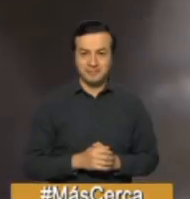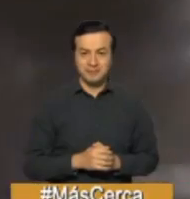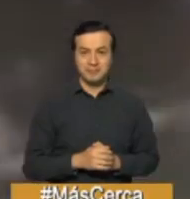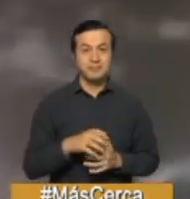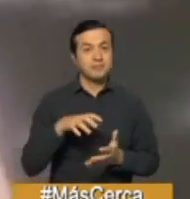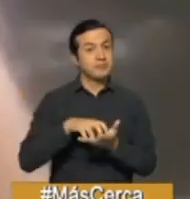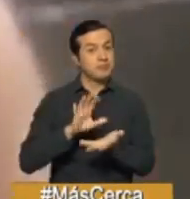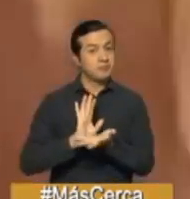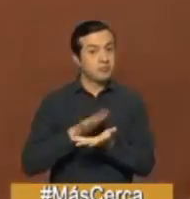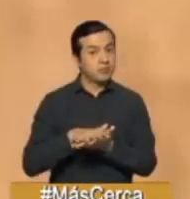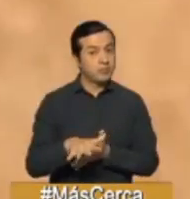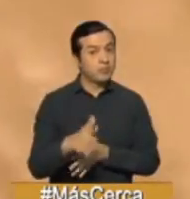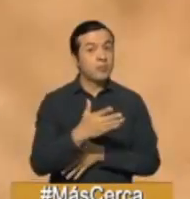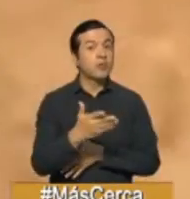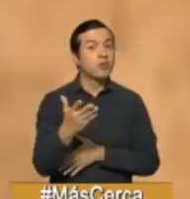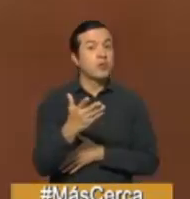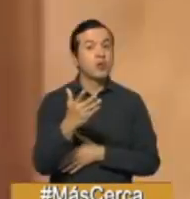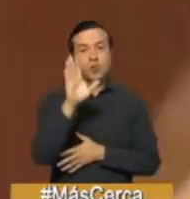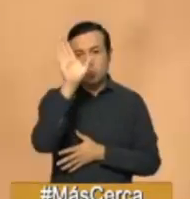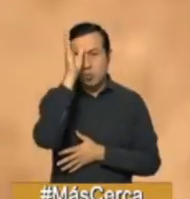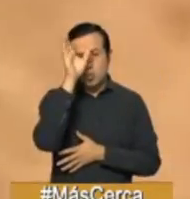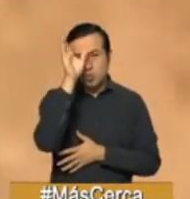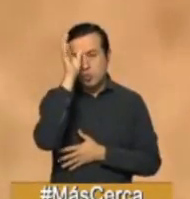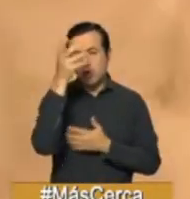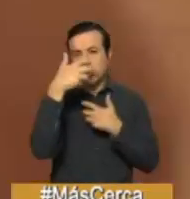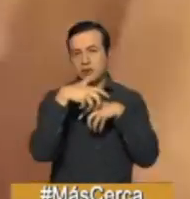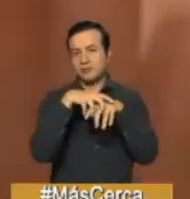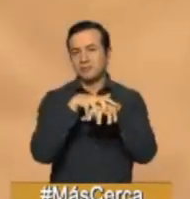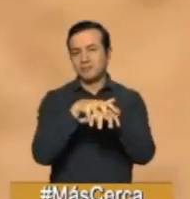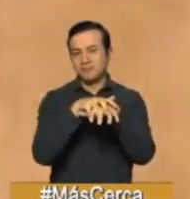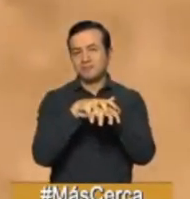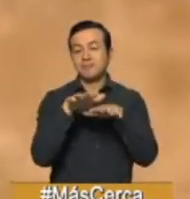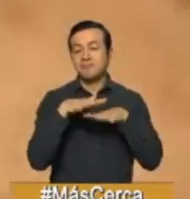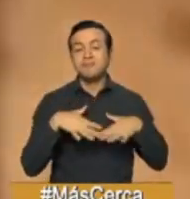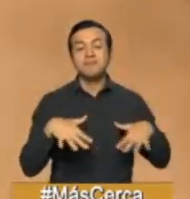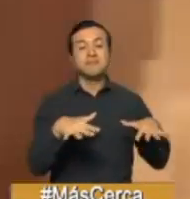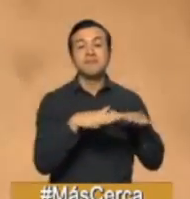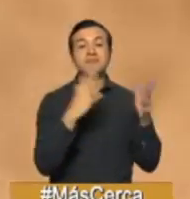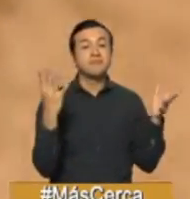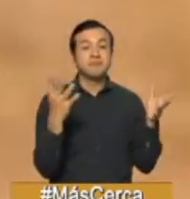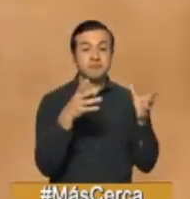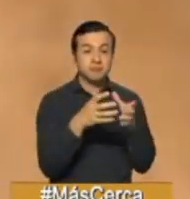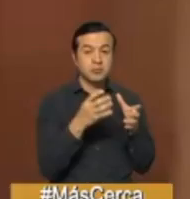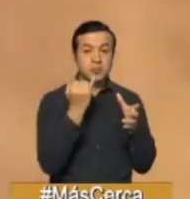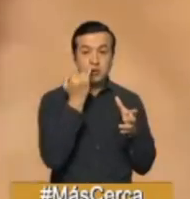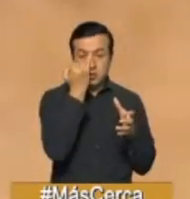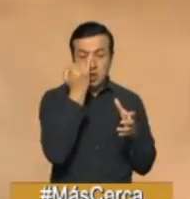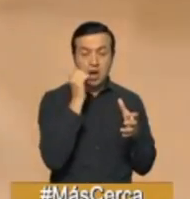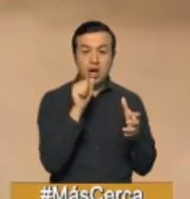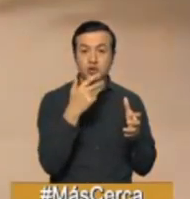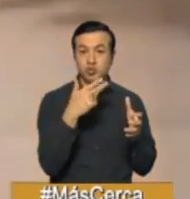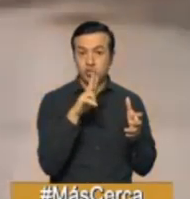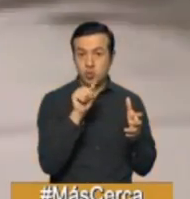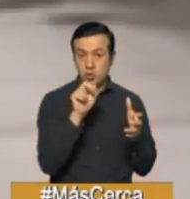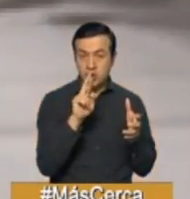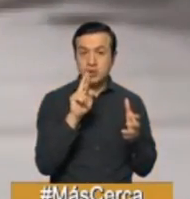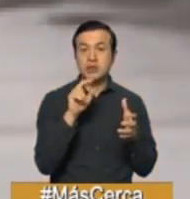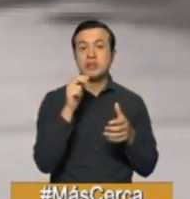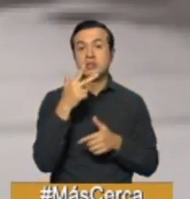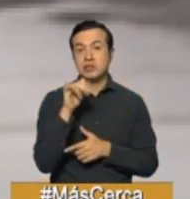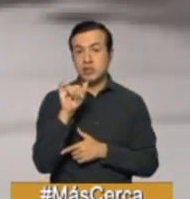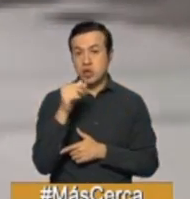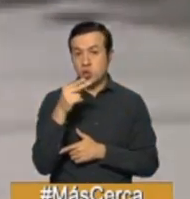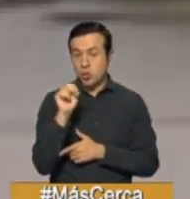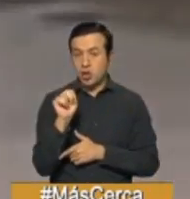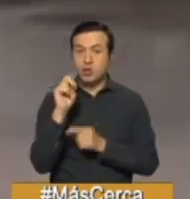Morona, Santiago es fuente de la interculturalidad. En esta zona se asientan los pueblos achuar, los chihuar